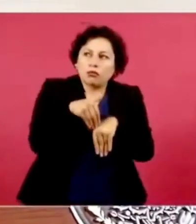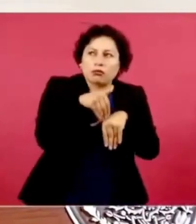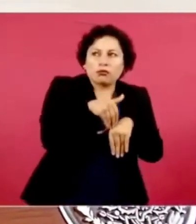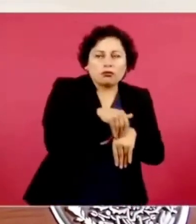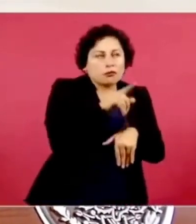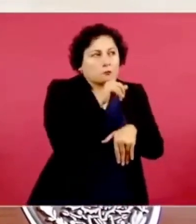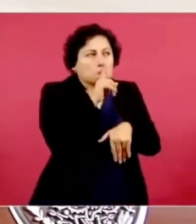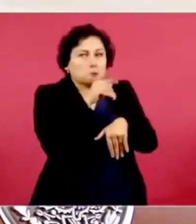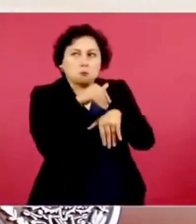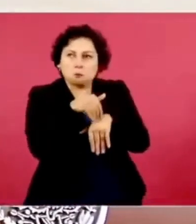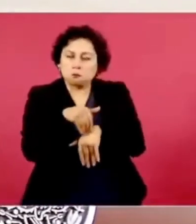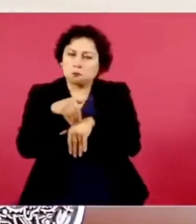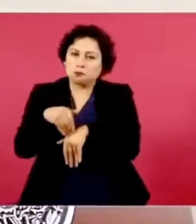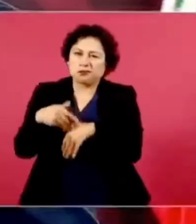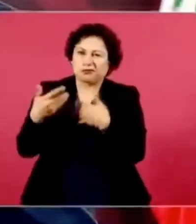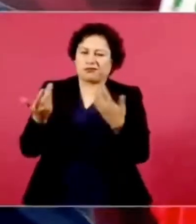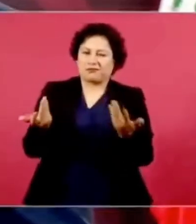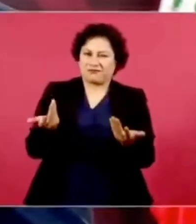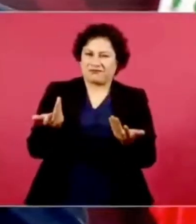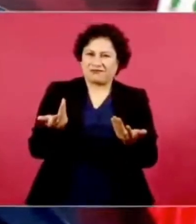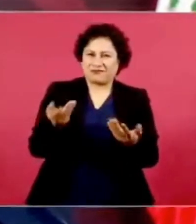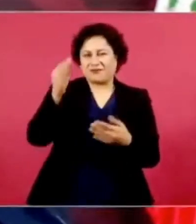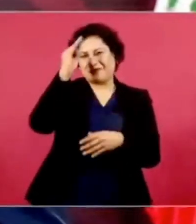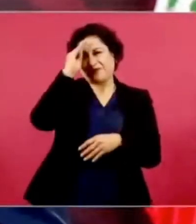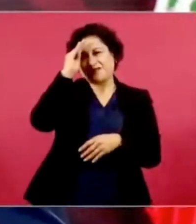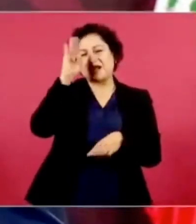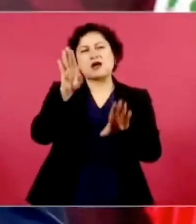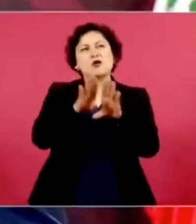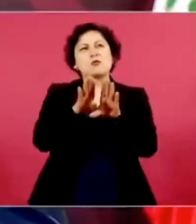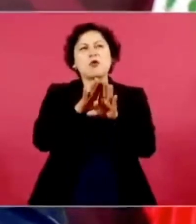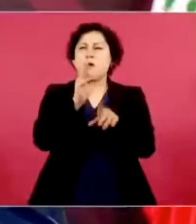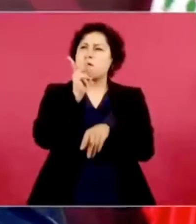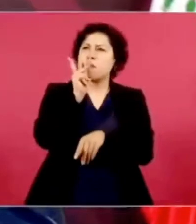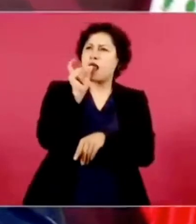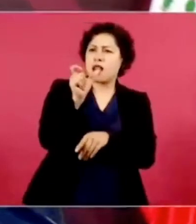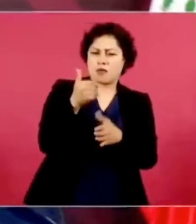era el estilo de vida estadounidense.